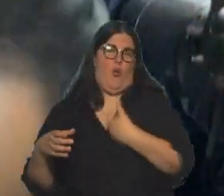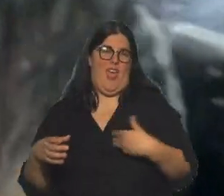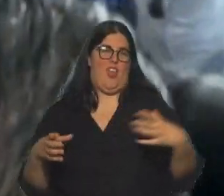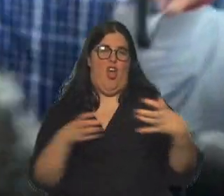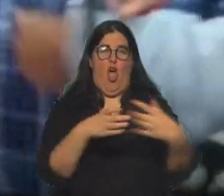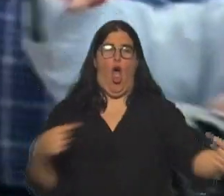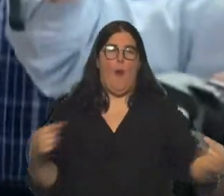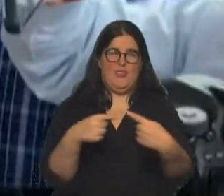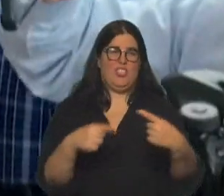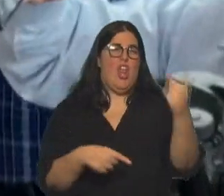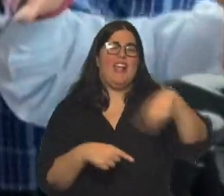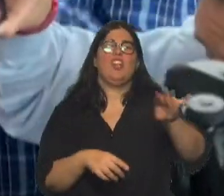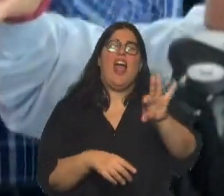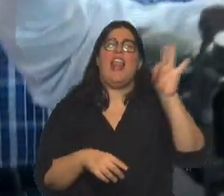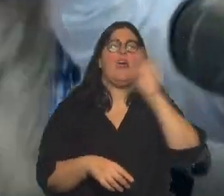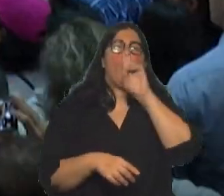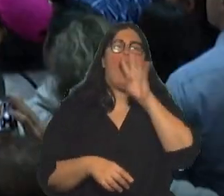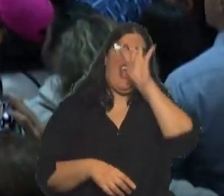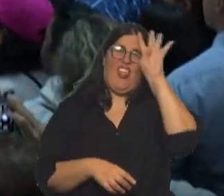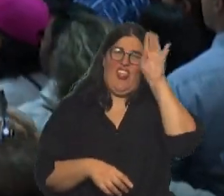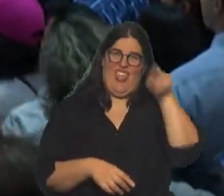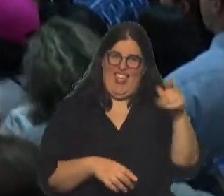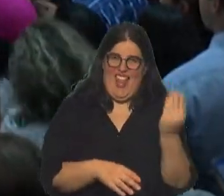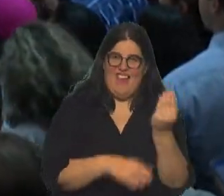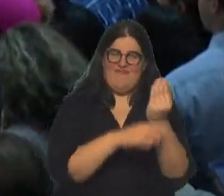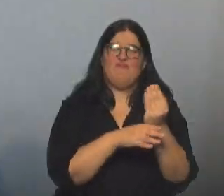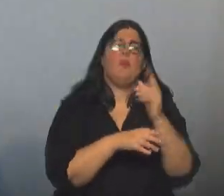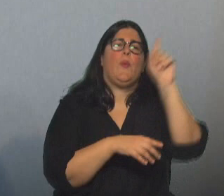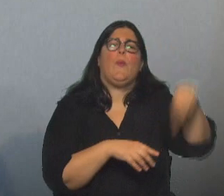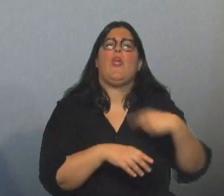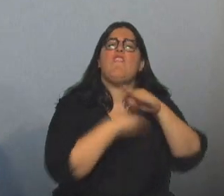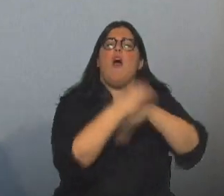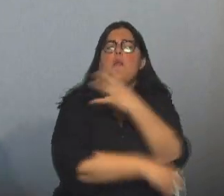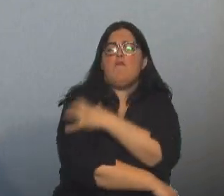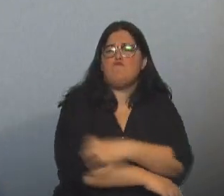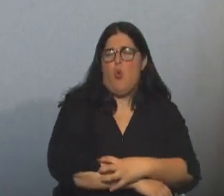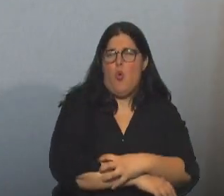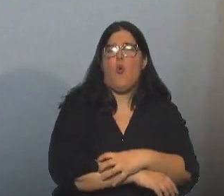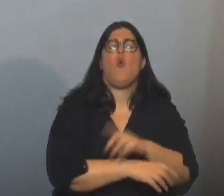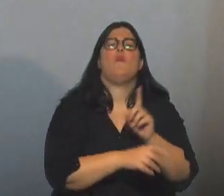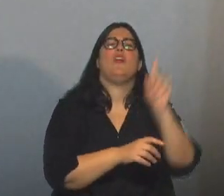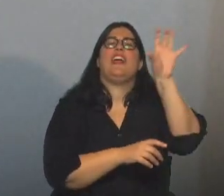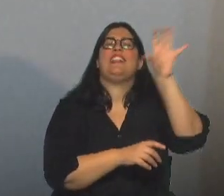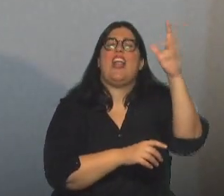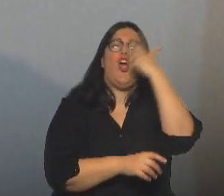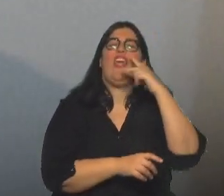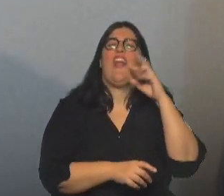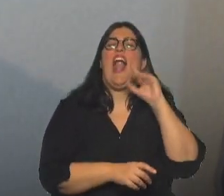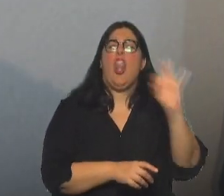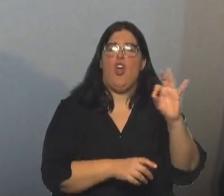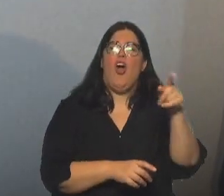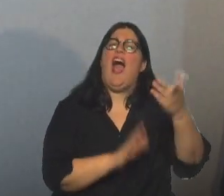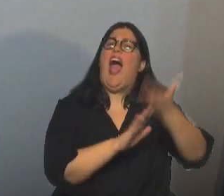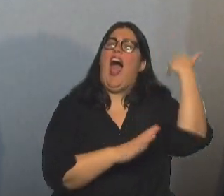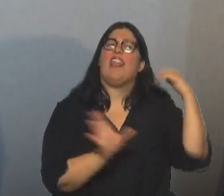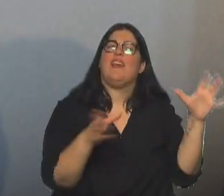senadora Xochitl Gálvez, una mujer indígena proveniente de un hogar muy humilde de Tepatepec, en el estado de Hidalgo, con un pasado trotskista antes